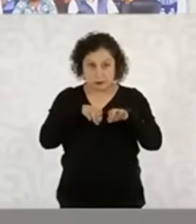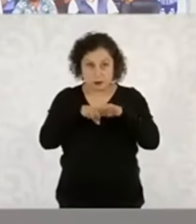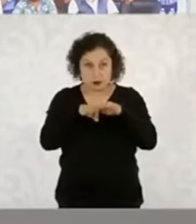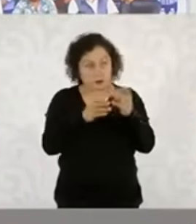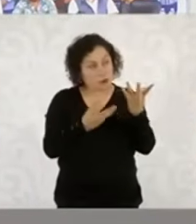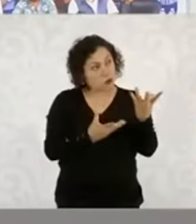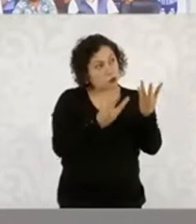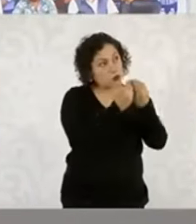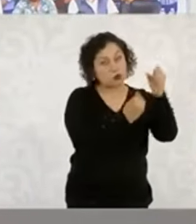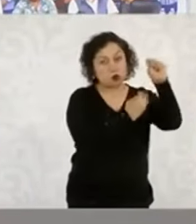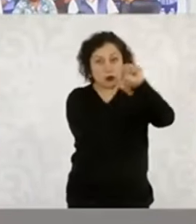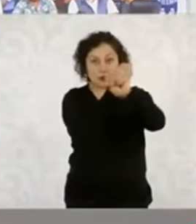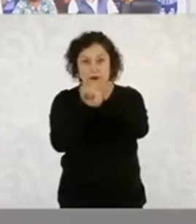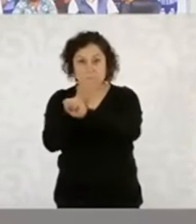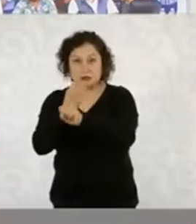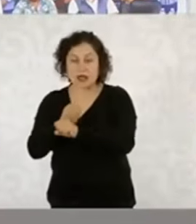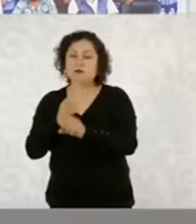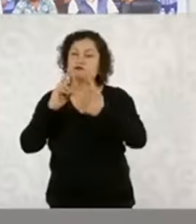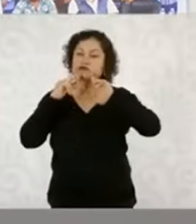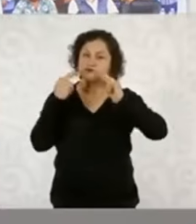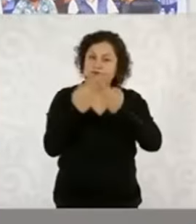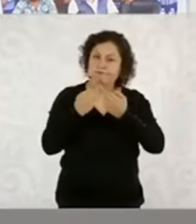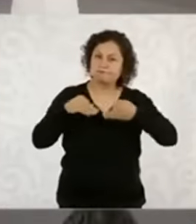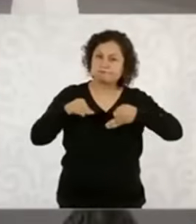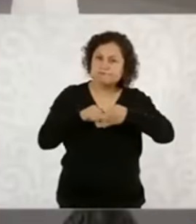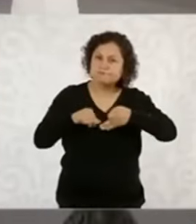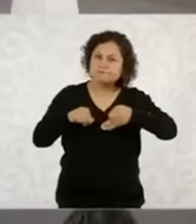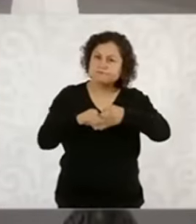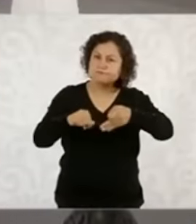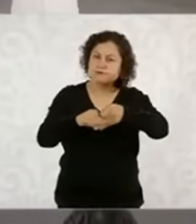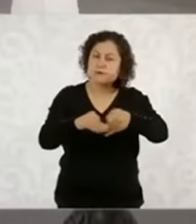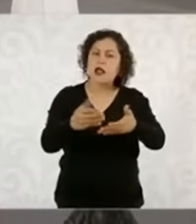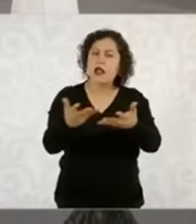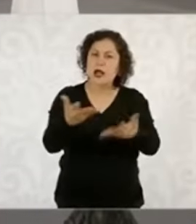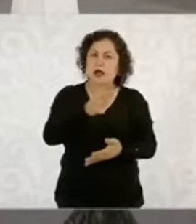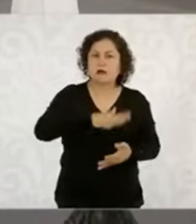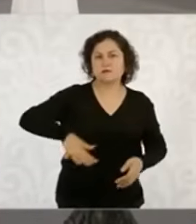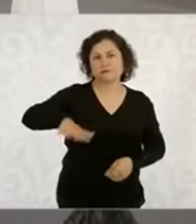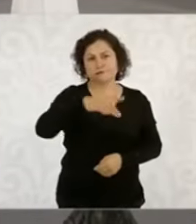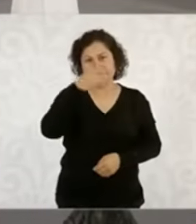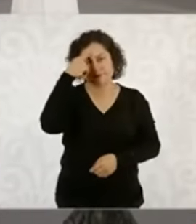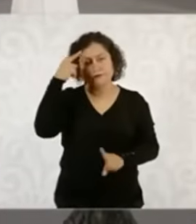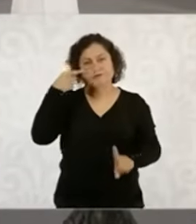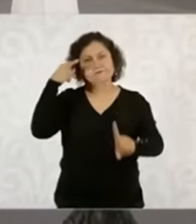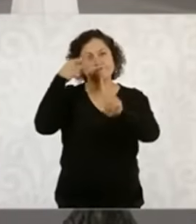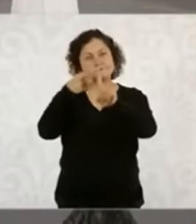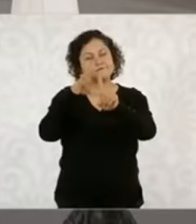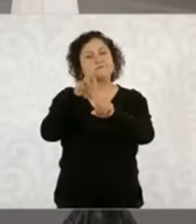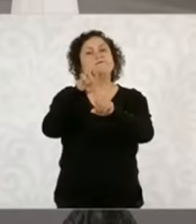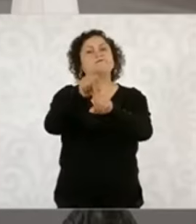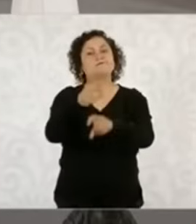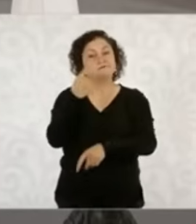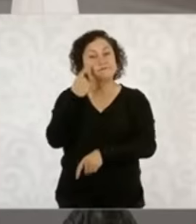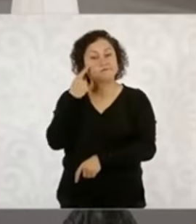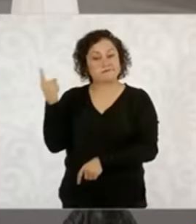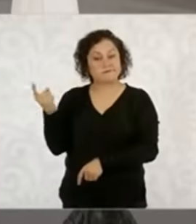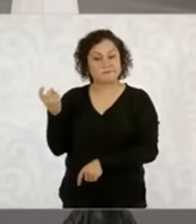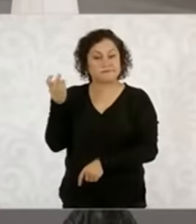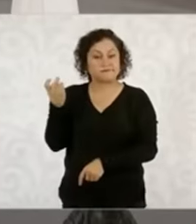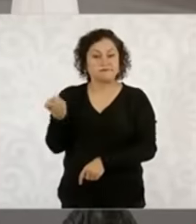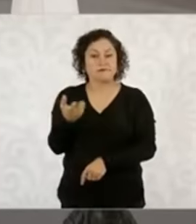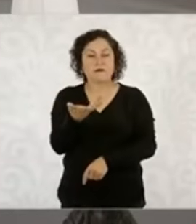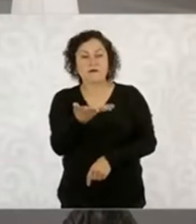entidades de todas las instituciones aquí presentes, y este es el resultado, alrededor de